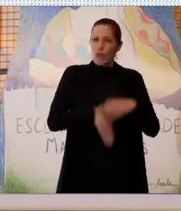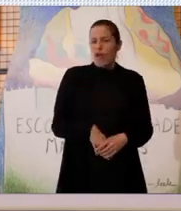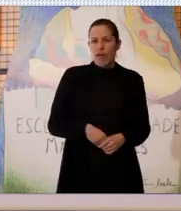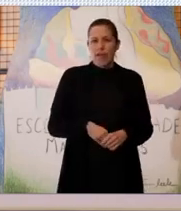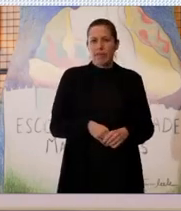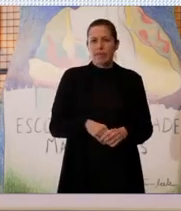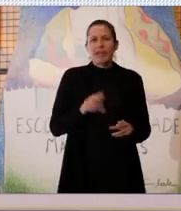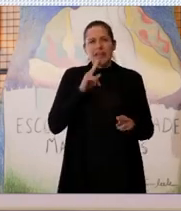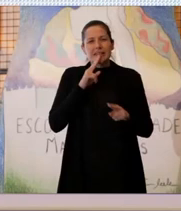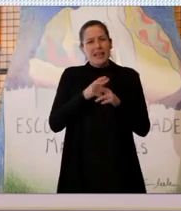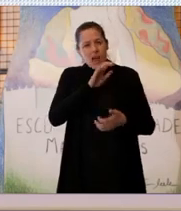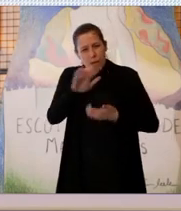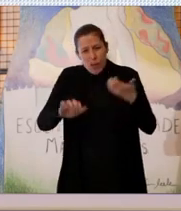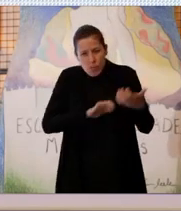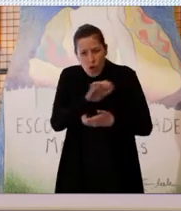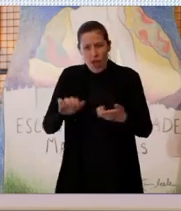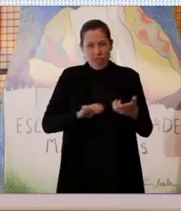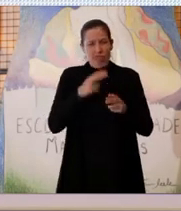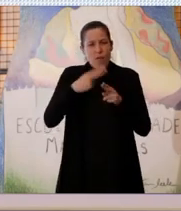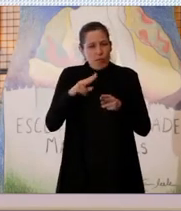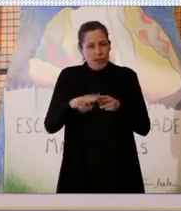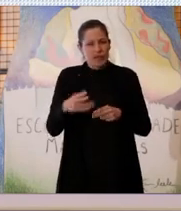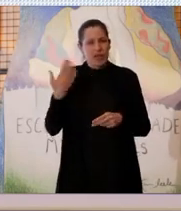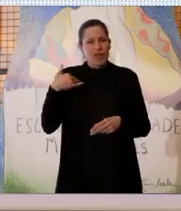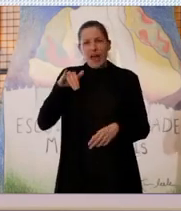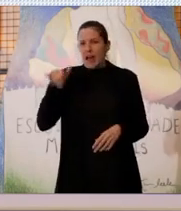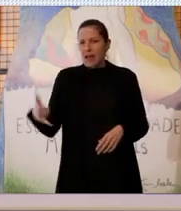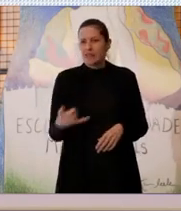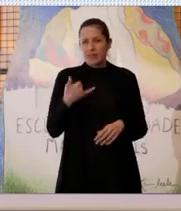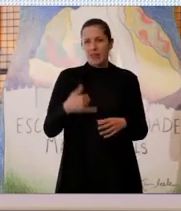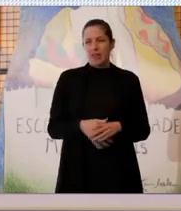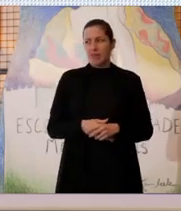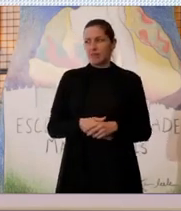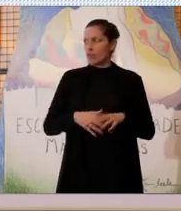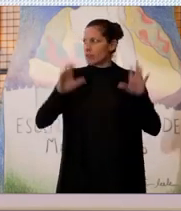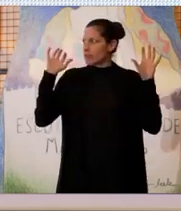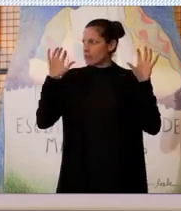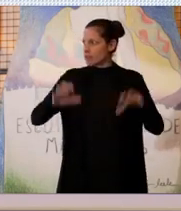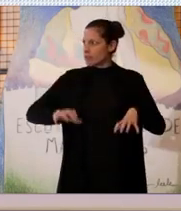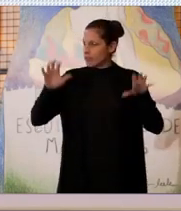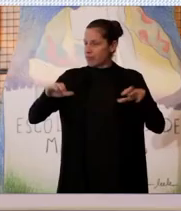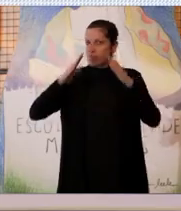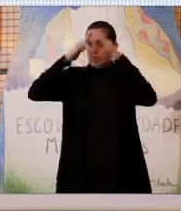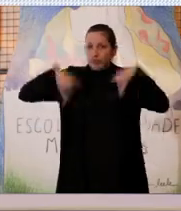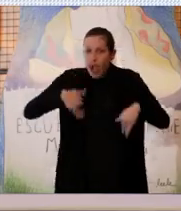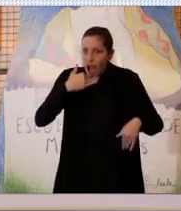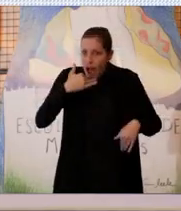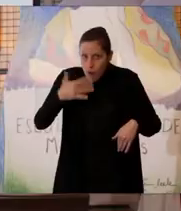política y estamos cansadas Uy esto Esto no se cae verdad Carmela